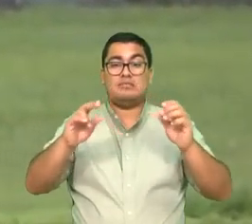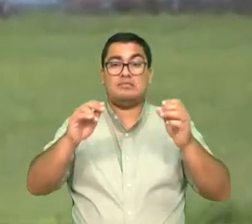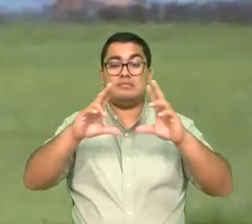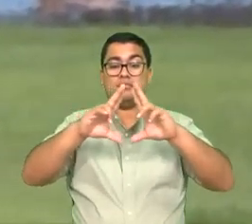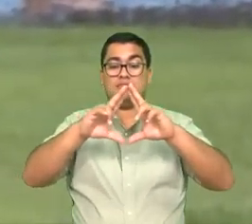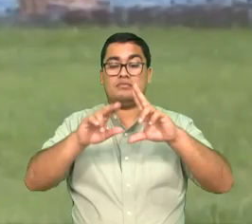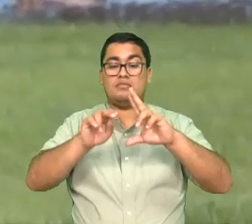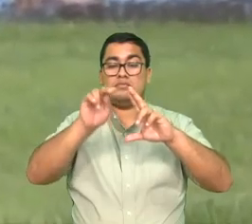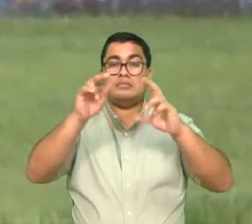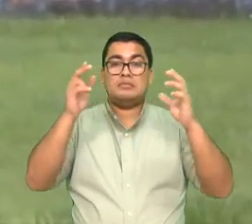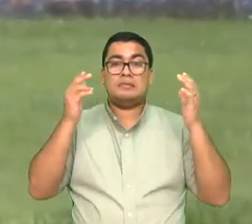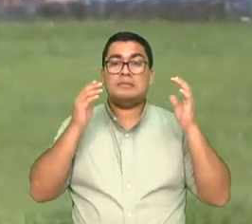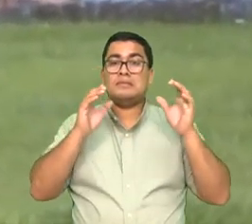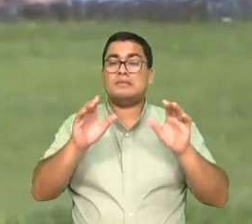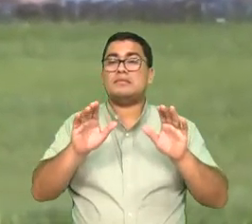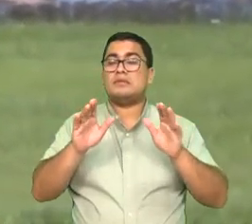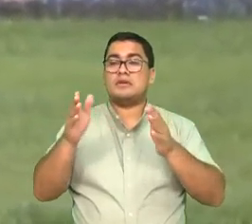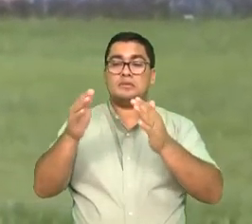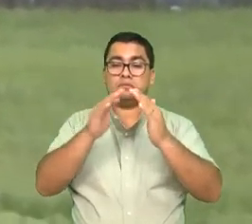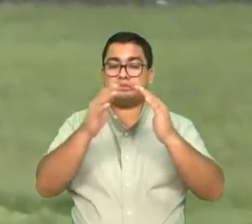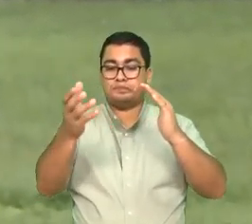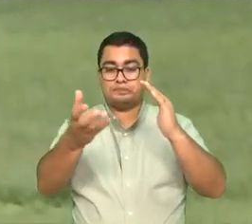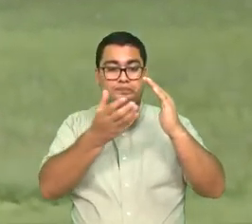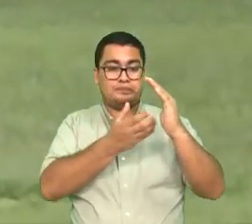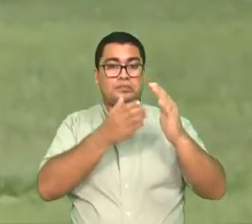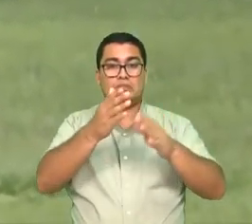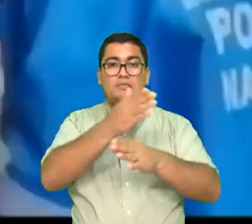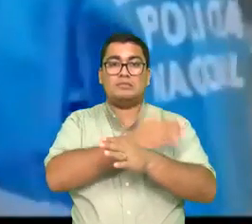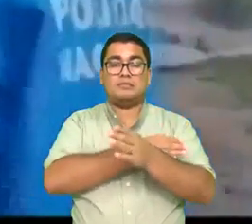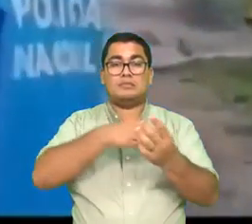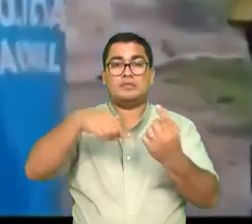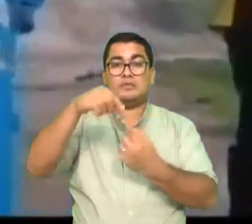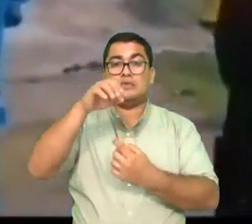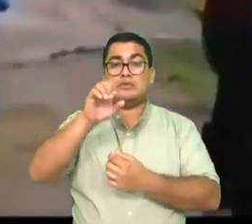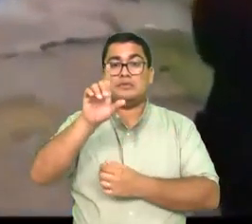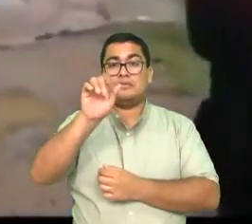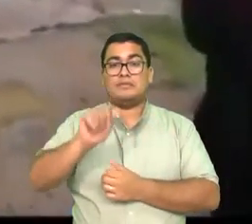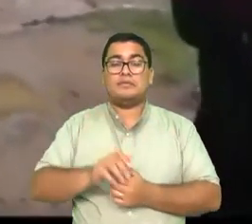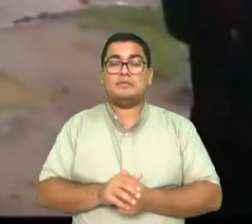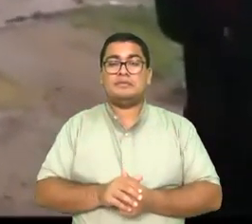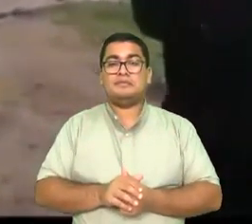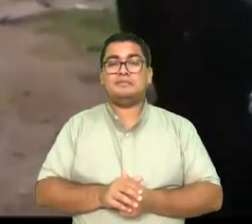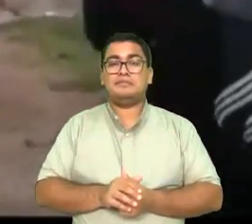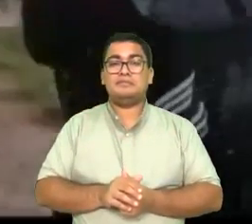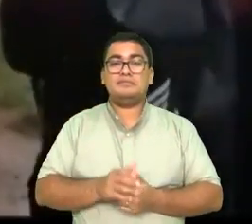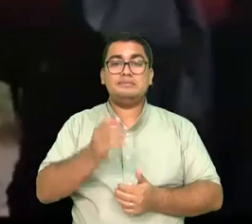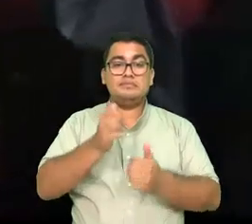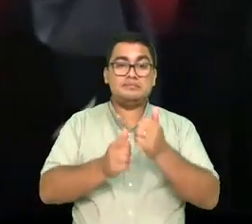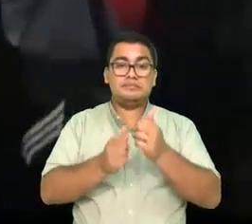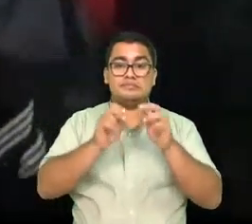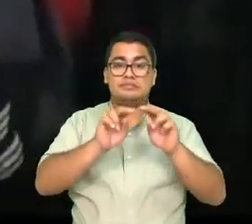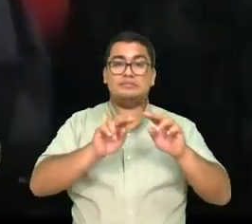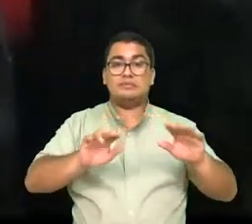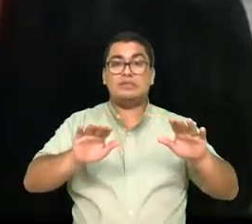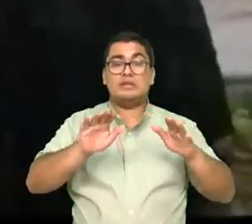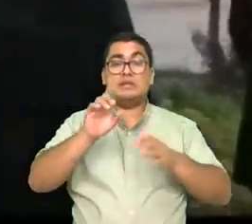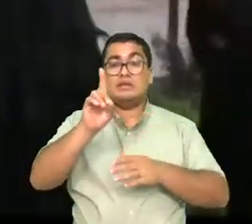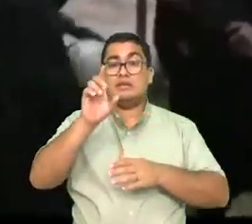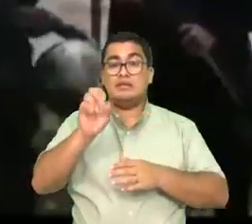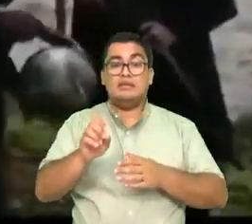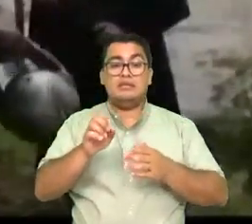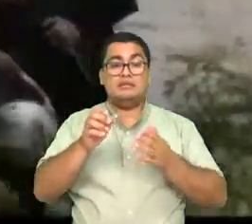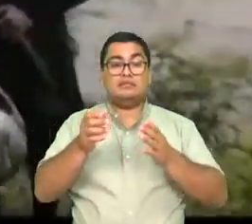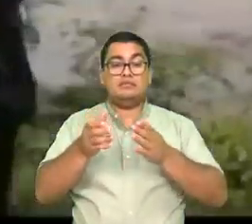Norte se encuentran albergados tras el paso de ETA. Informó también que en medio del fenómeno natural nacieron 10